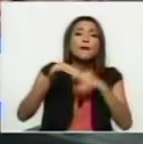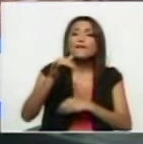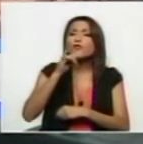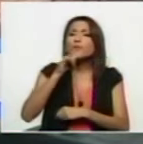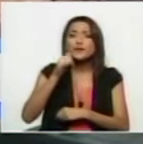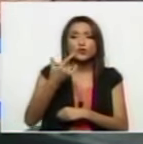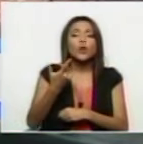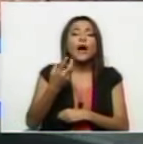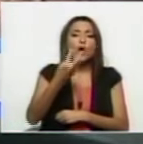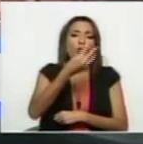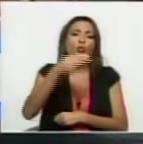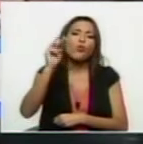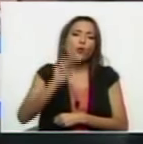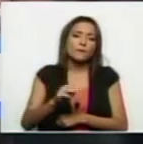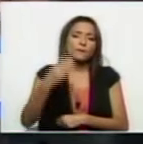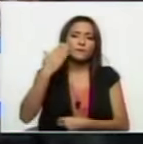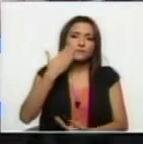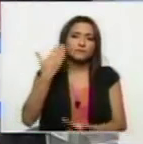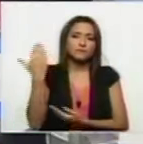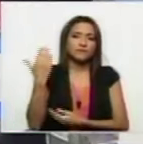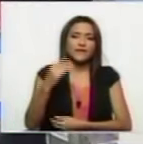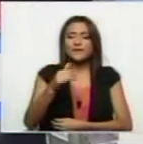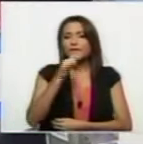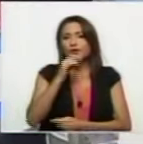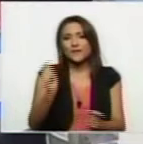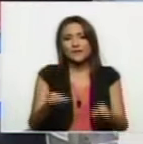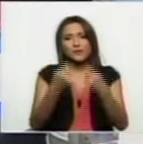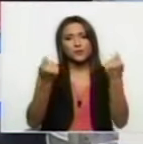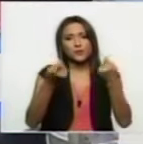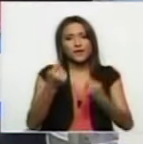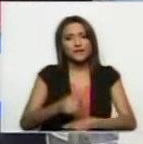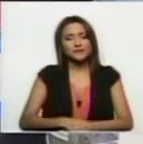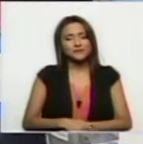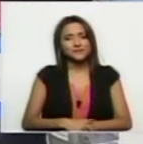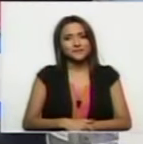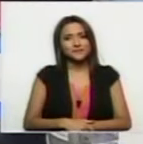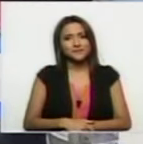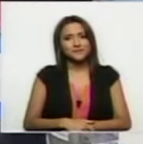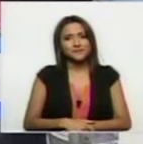a la página web de Alba Ciudad. Irma Picón, Informativo Popular.